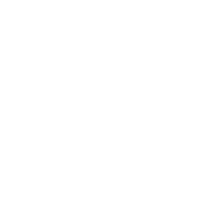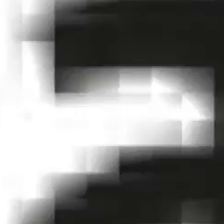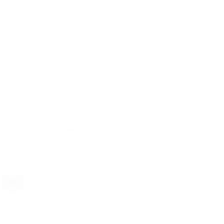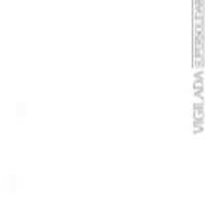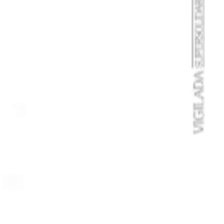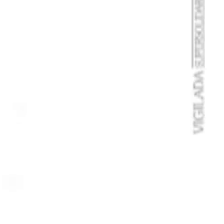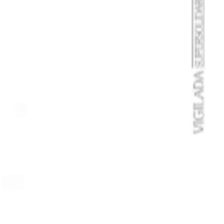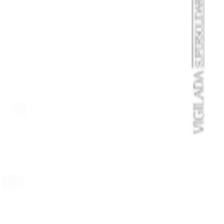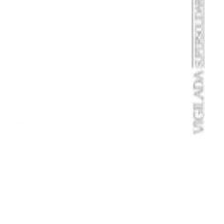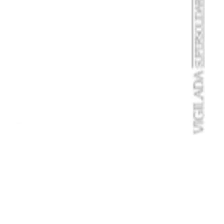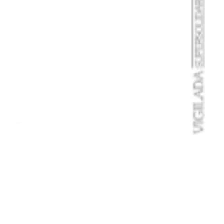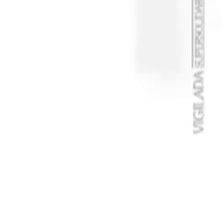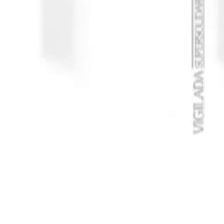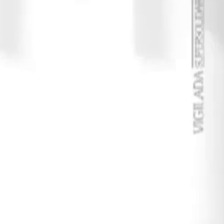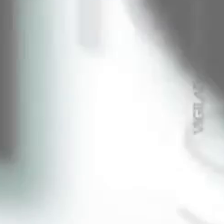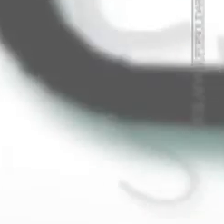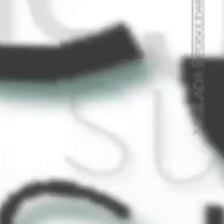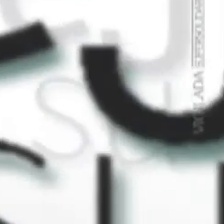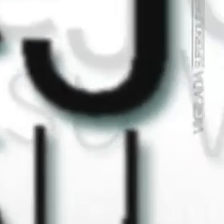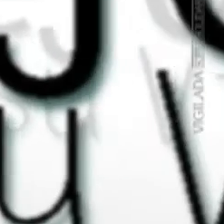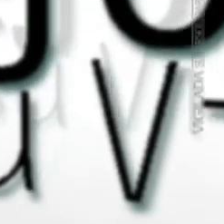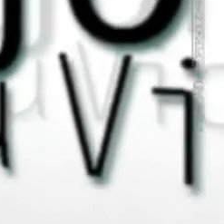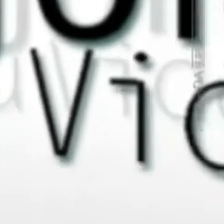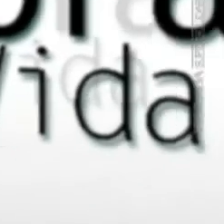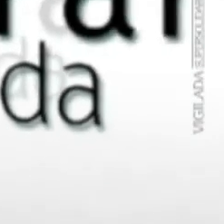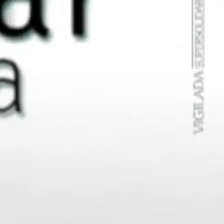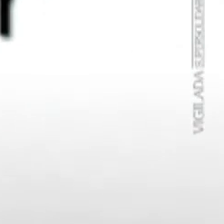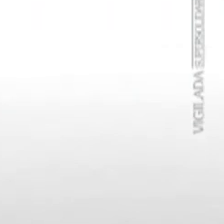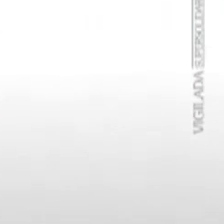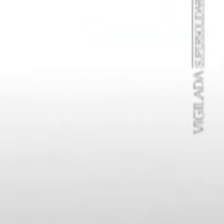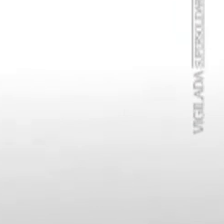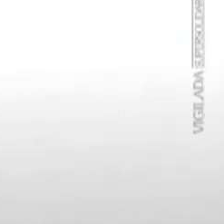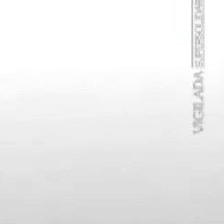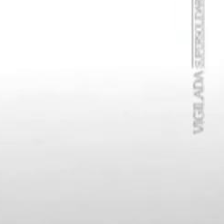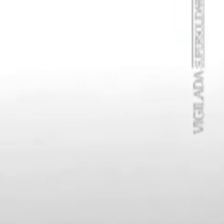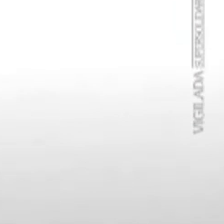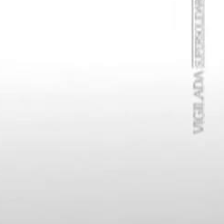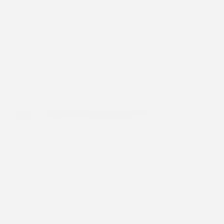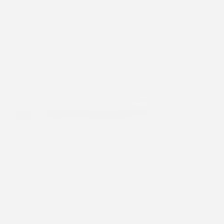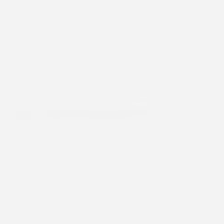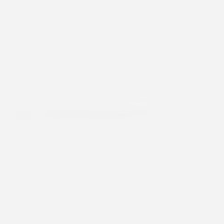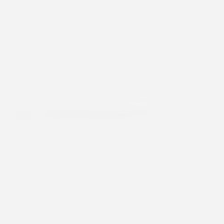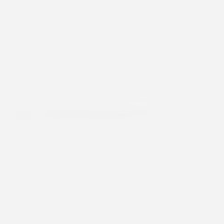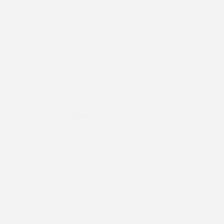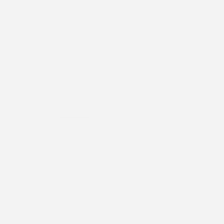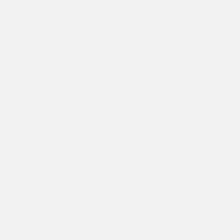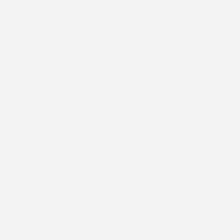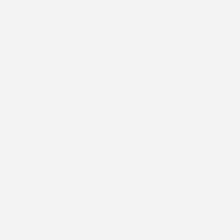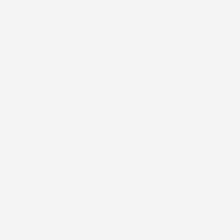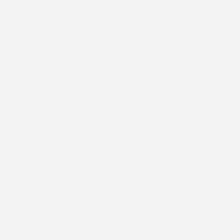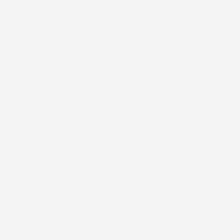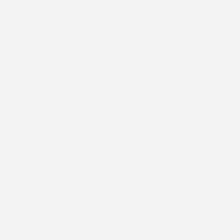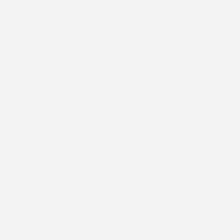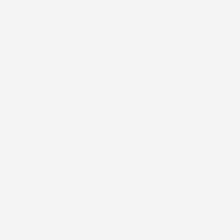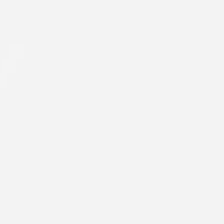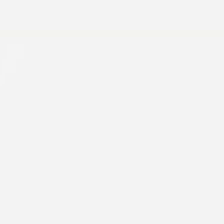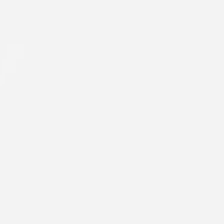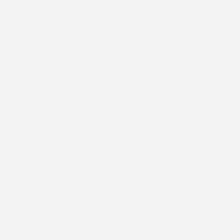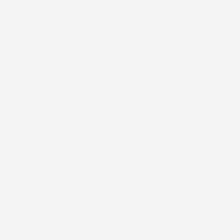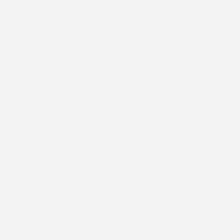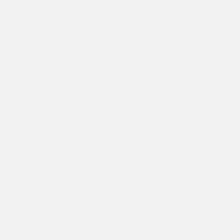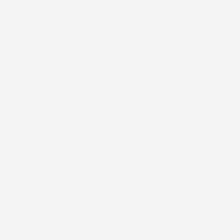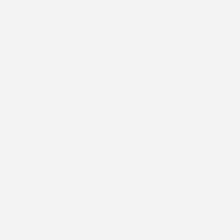productivo financiera como Ultrasan. Nuestra pasión es mejorar su vida. Si vives en Barranca Bermeja y tu operador